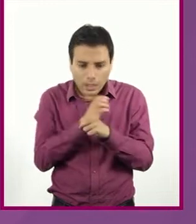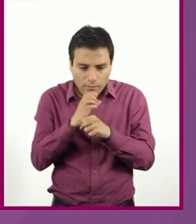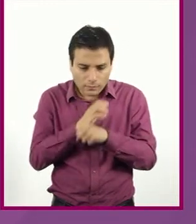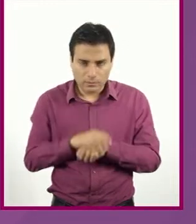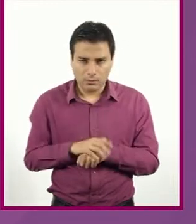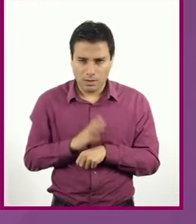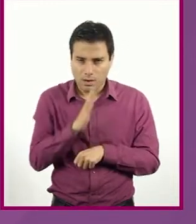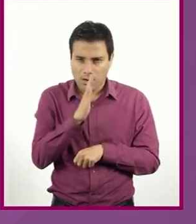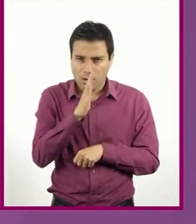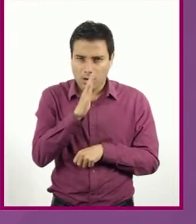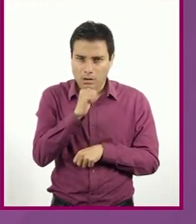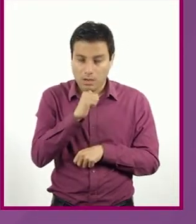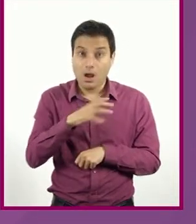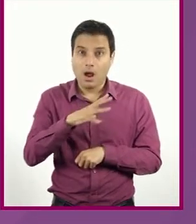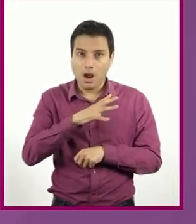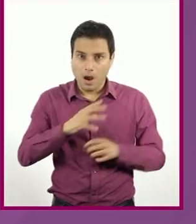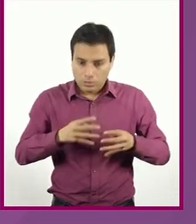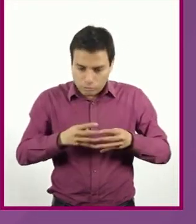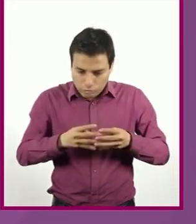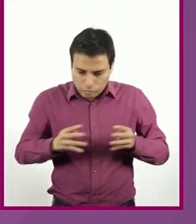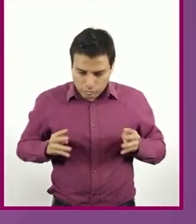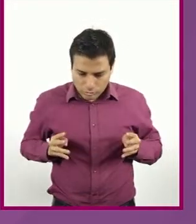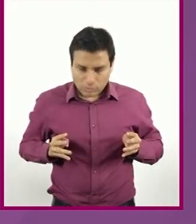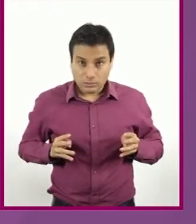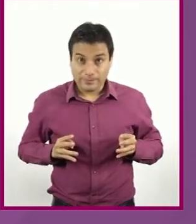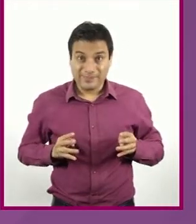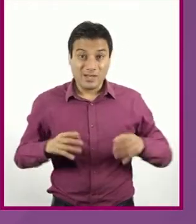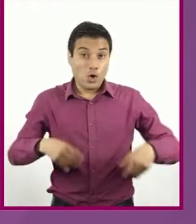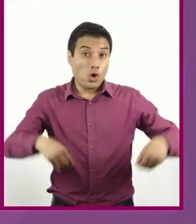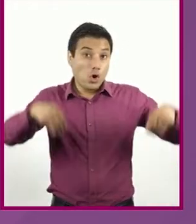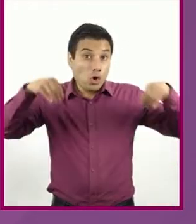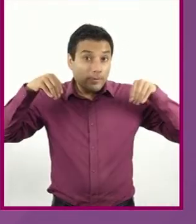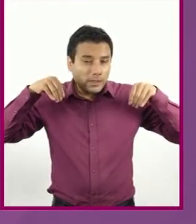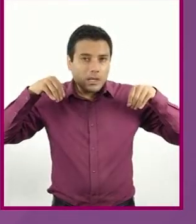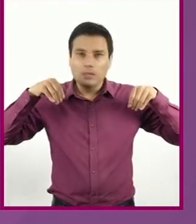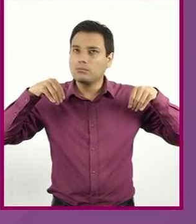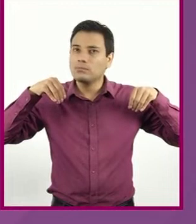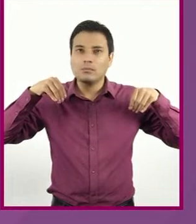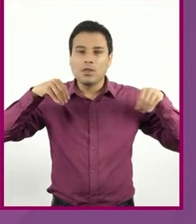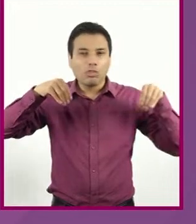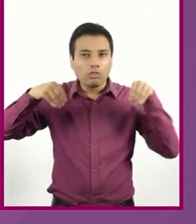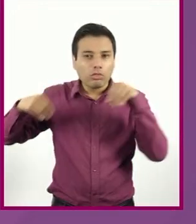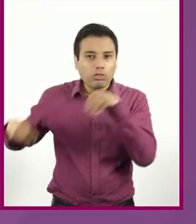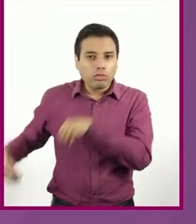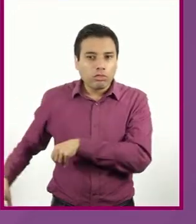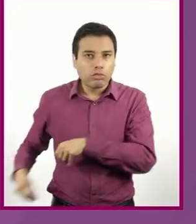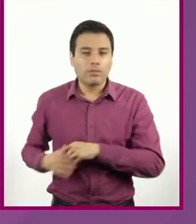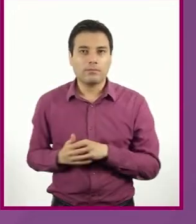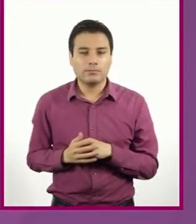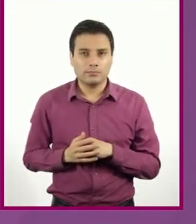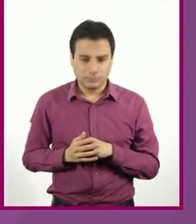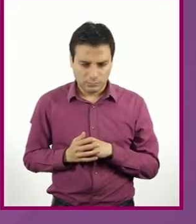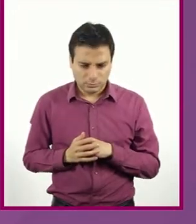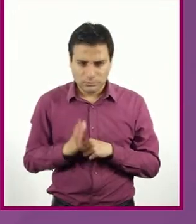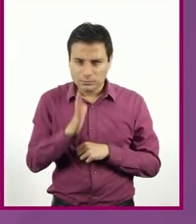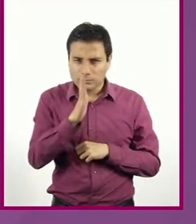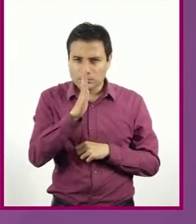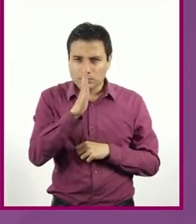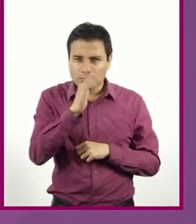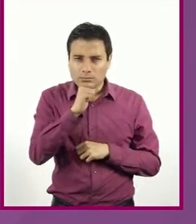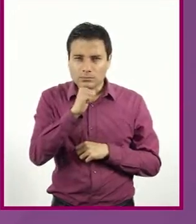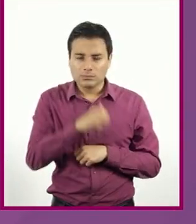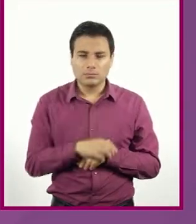arcos rígidos. La frazada había resbalado sobre esa superficie y apenas si una punta lo tapaba